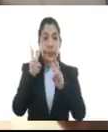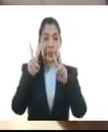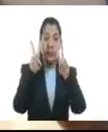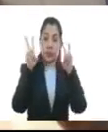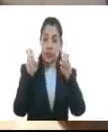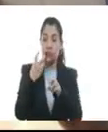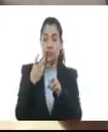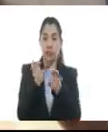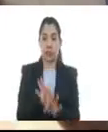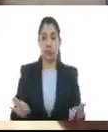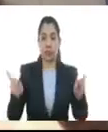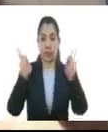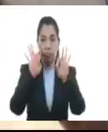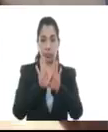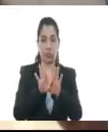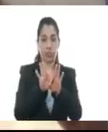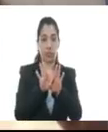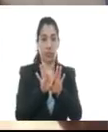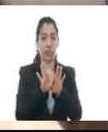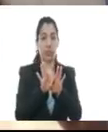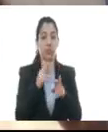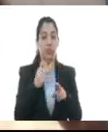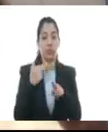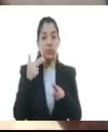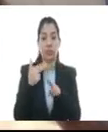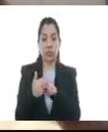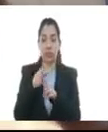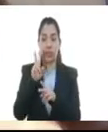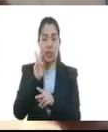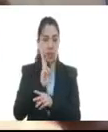ese tema hasta conseguir que se publicara